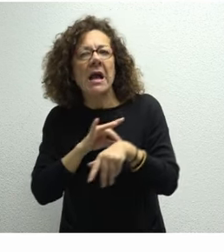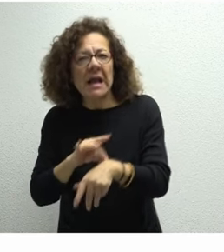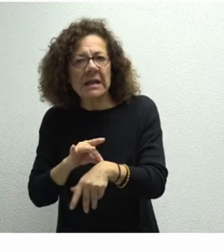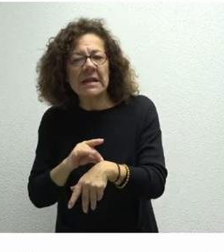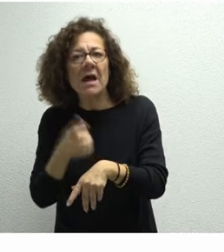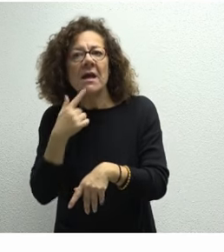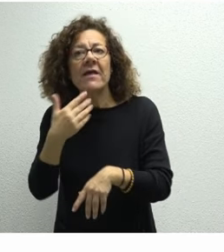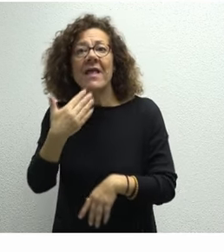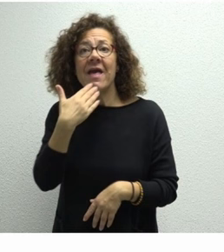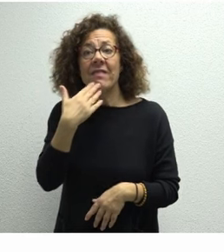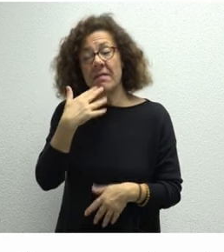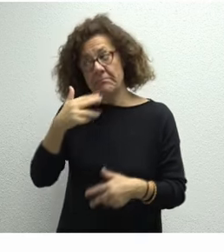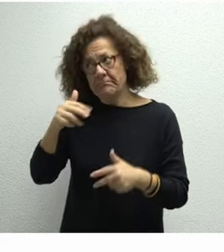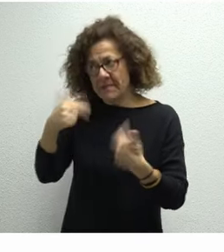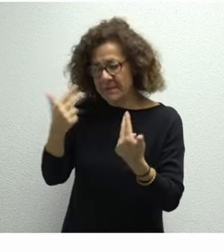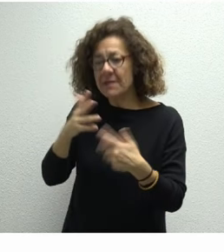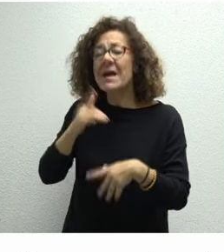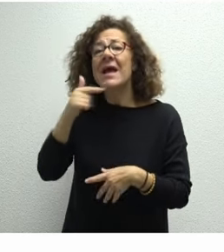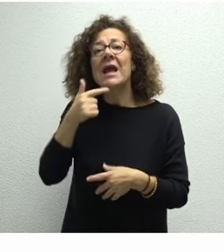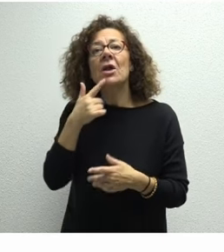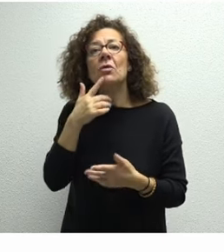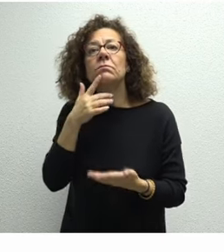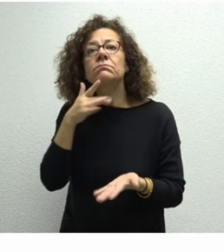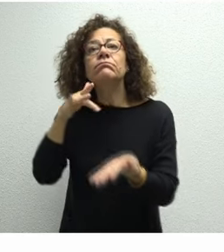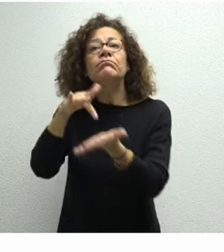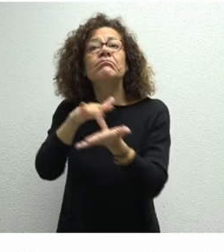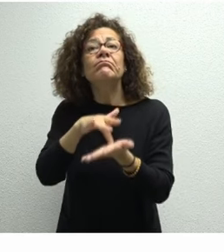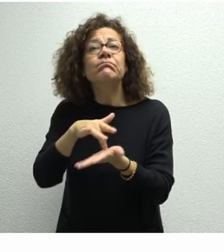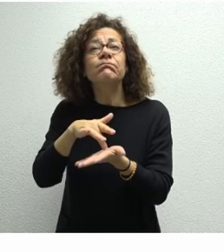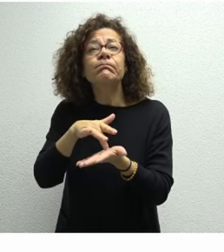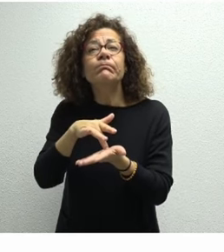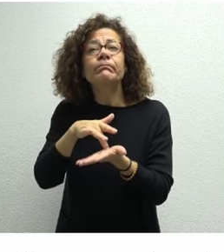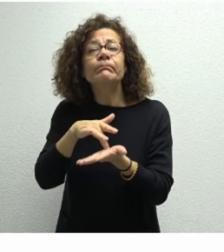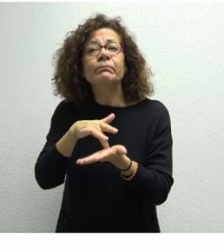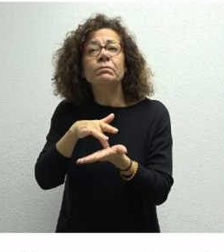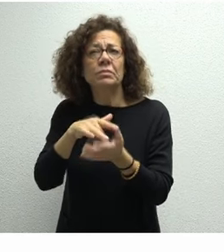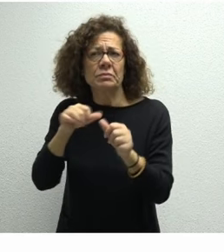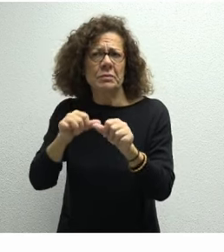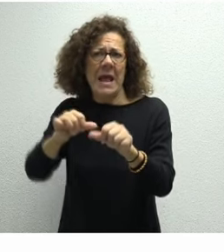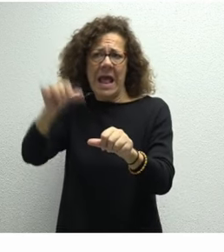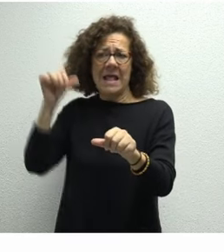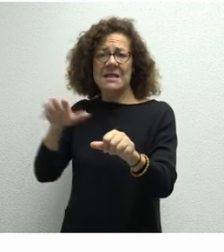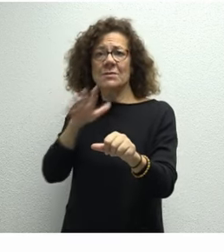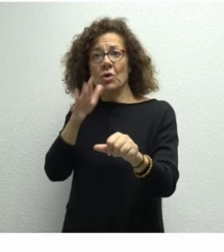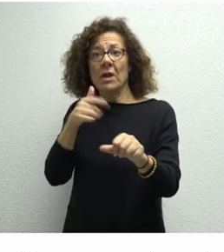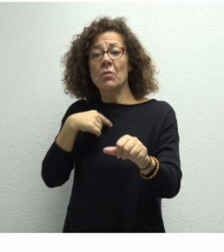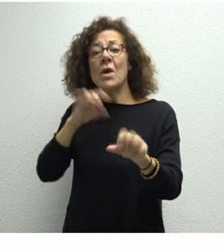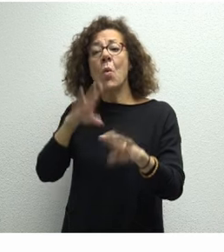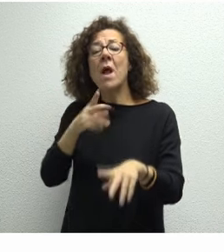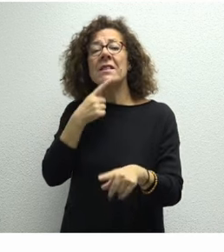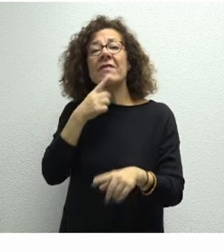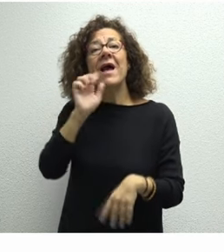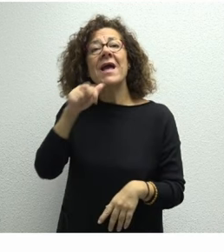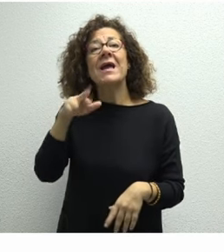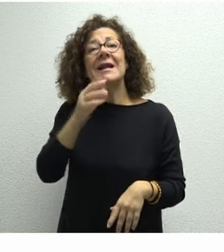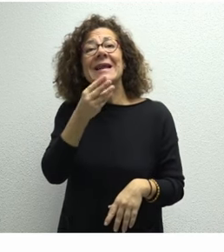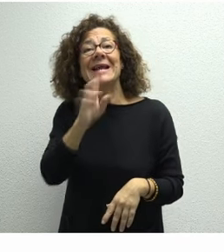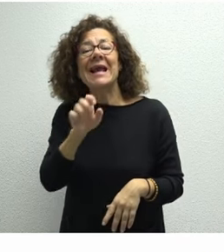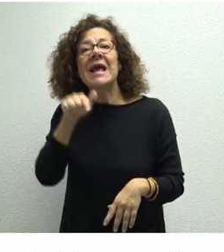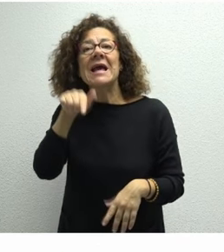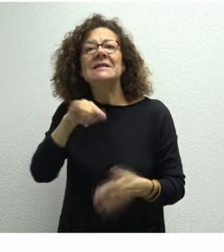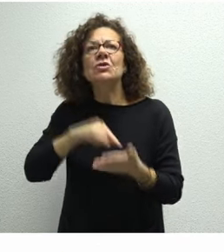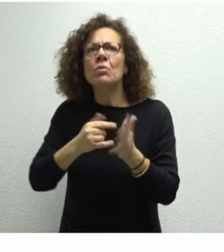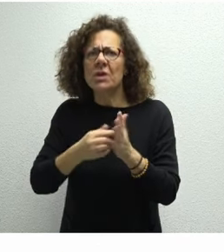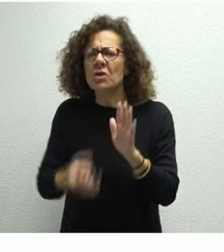y de edad permítemelo y lo situará H muy por detrás no porque es como decía Enrique es un proyecto que